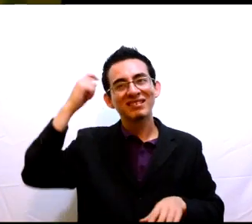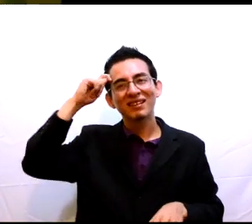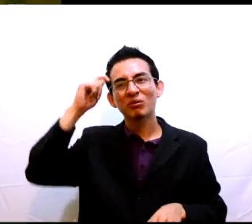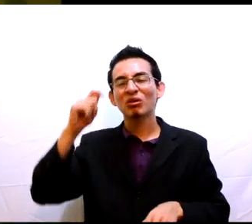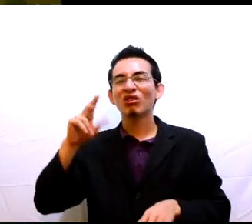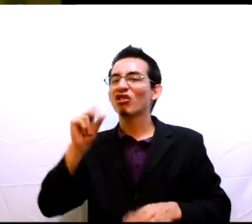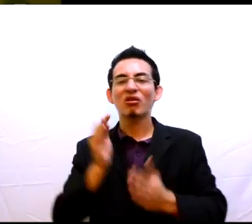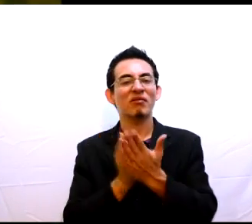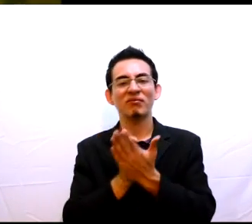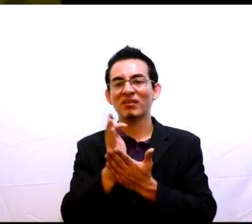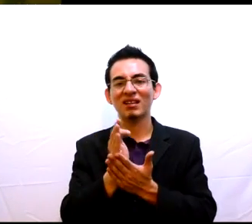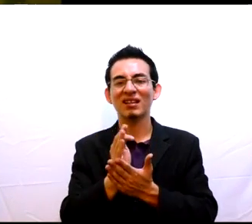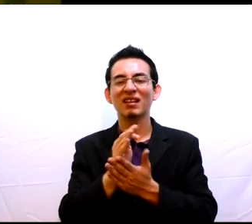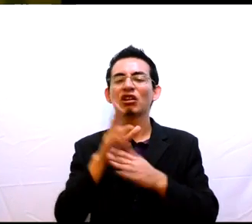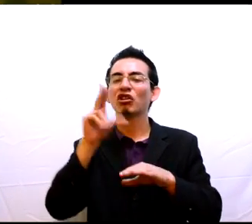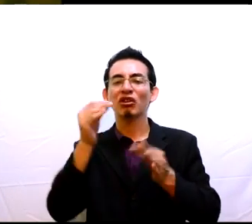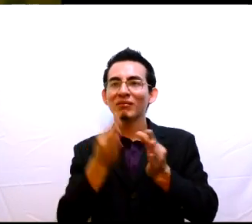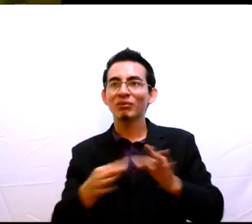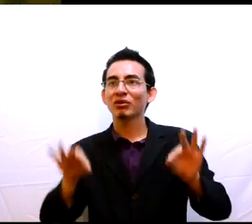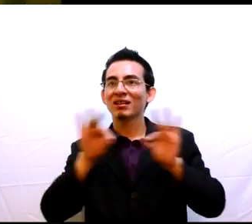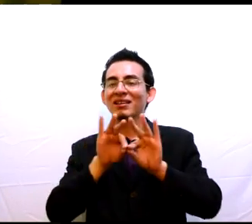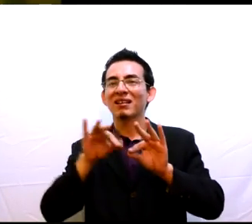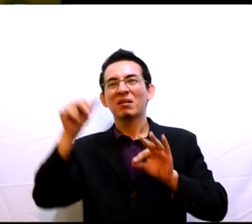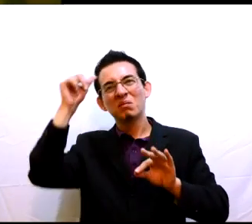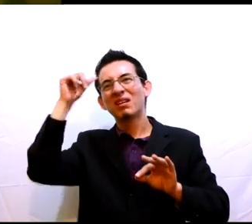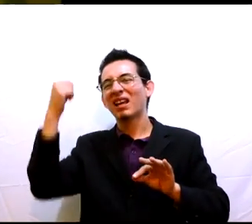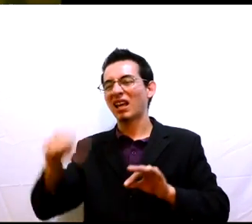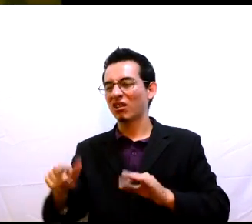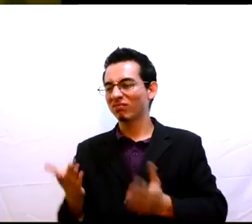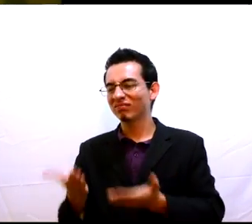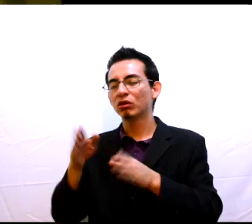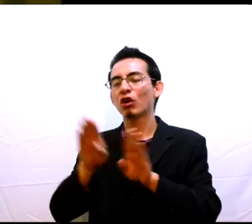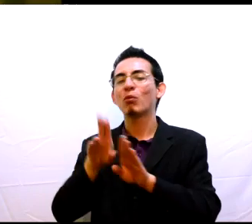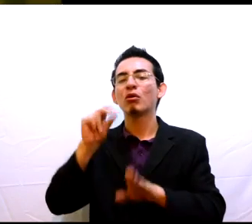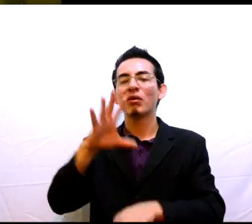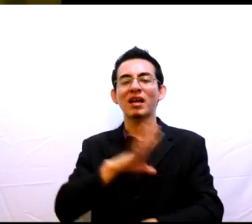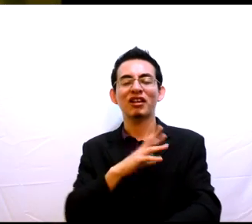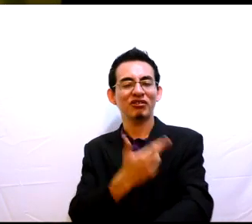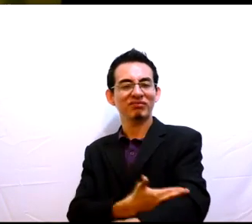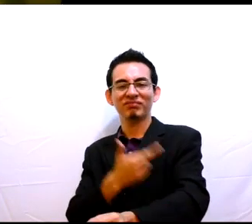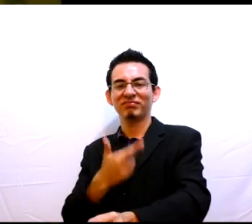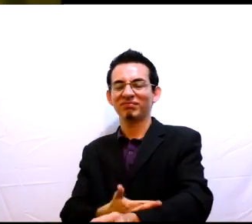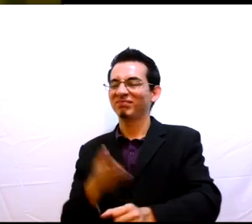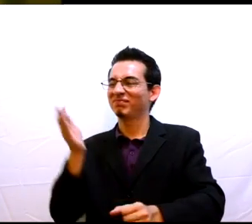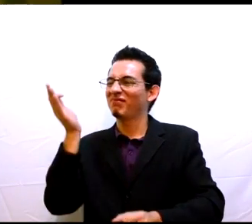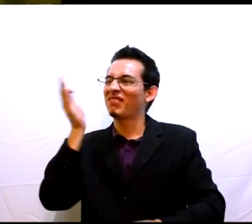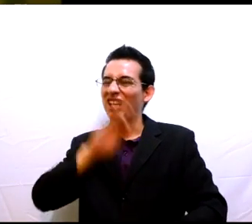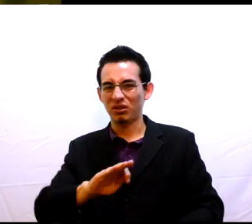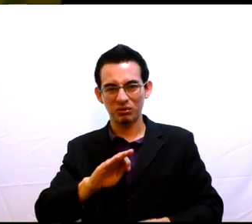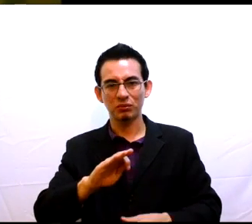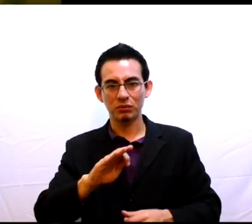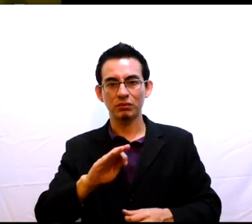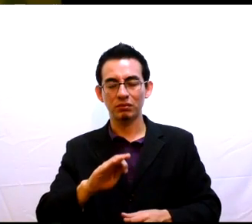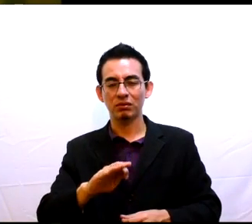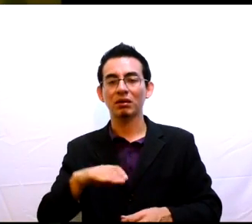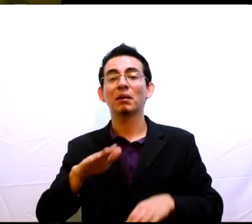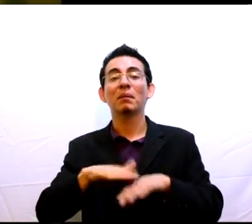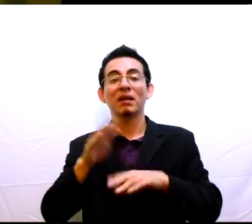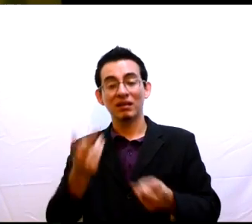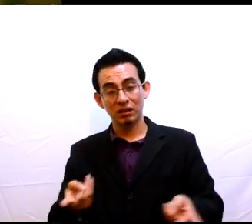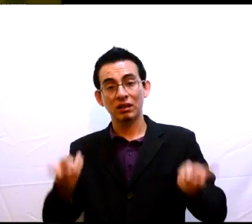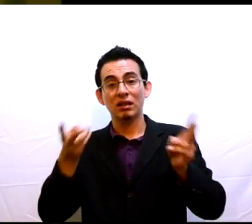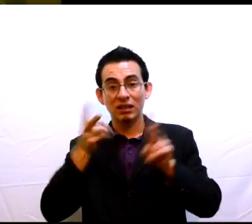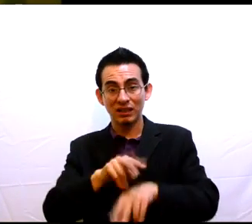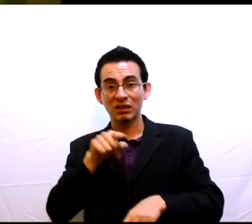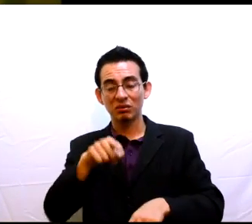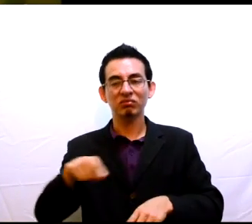exaltando obviamente su pecado de descuido y despilfarrador sino que sea